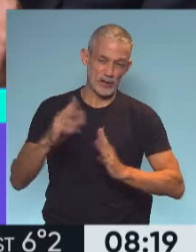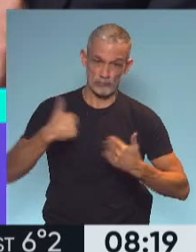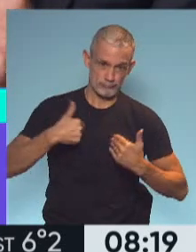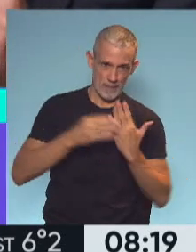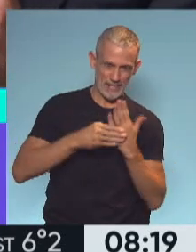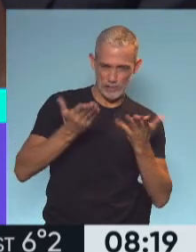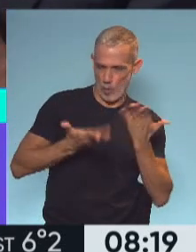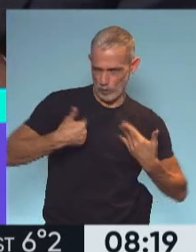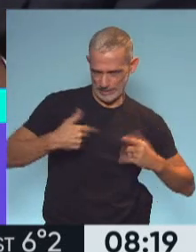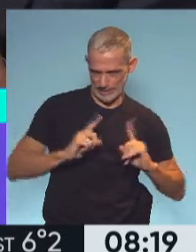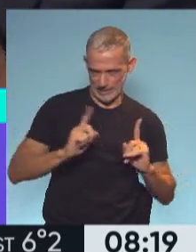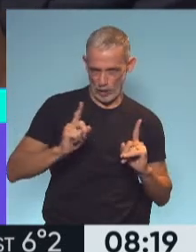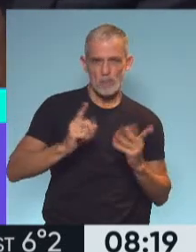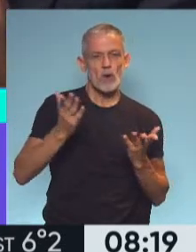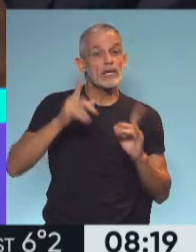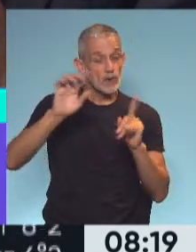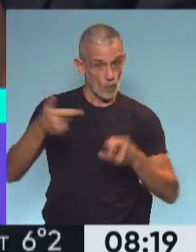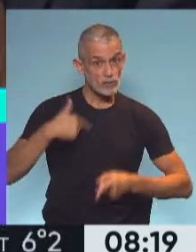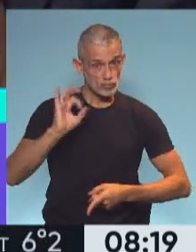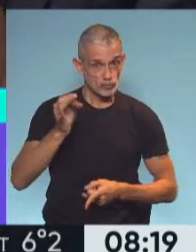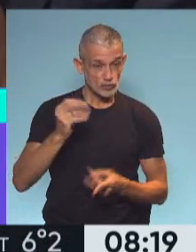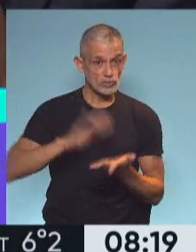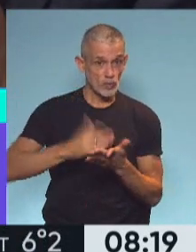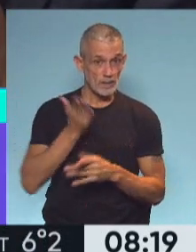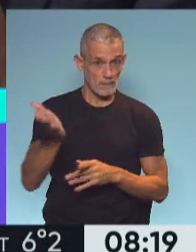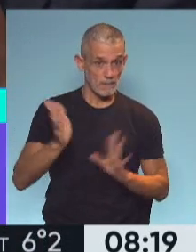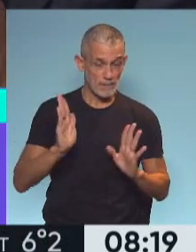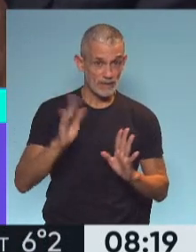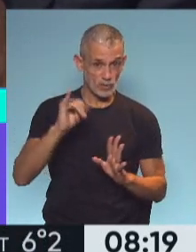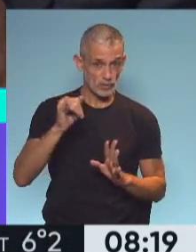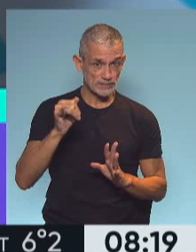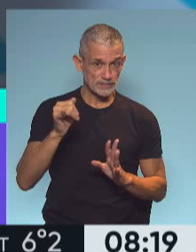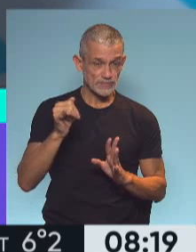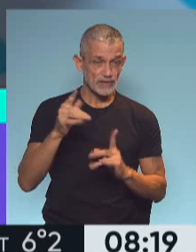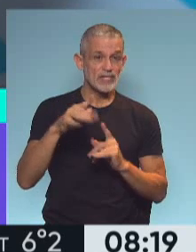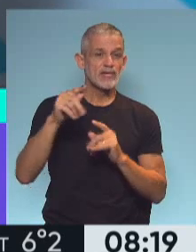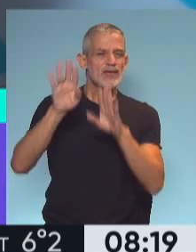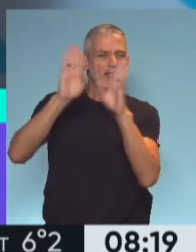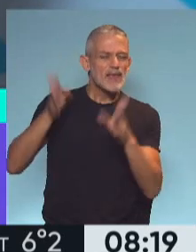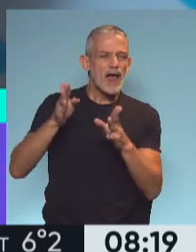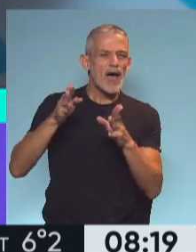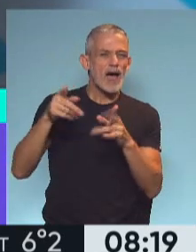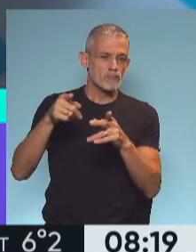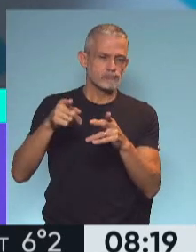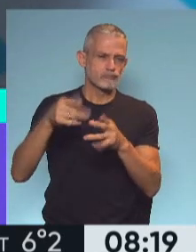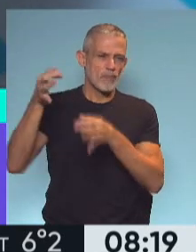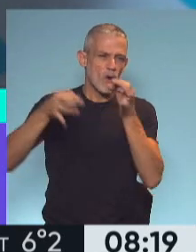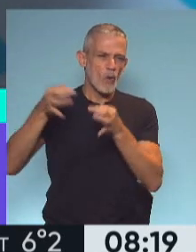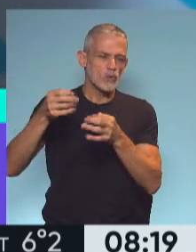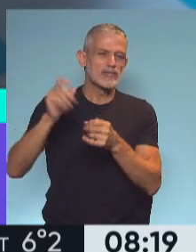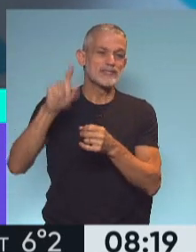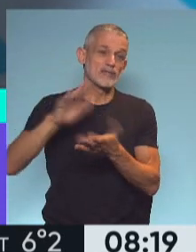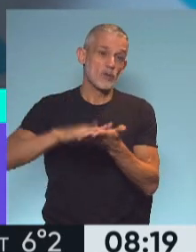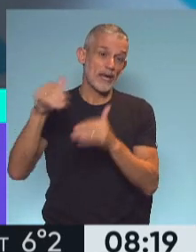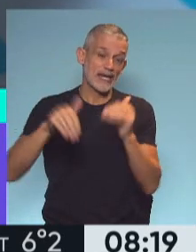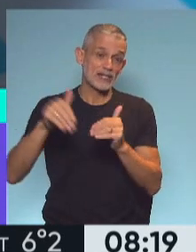Ministerio de Justicia. Sin embargo, estoy al tanto del pedido que han hecho los miembros de la Cámara Nacional Electoral y, a